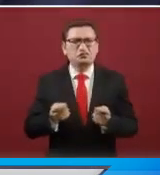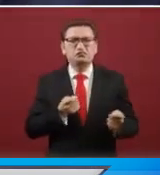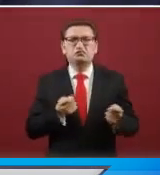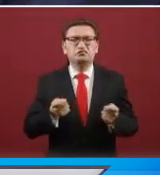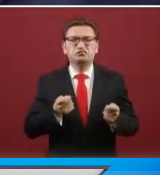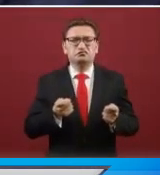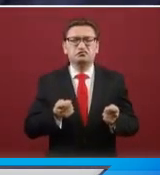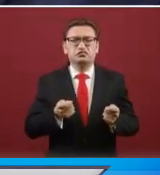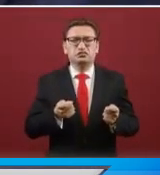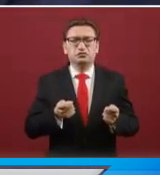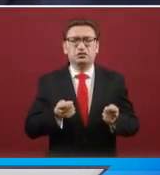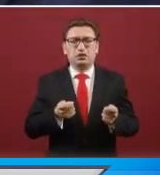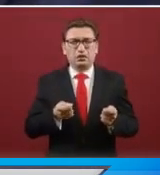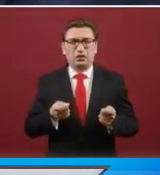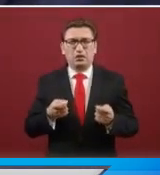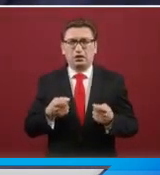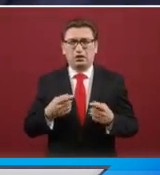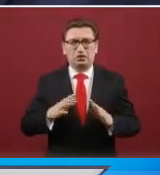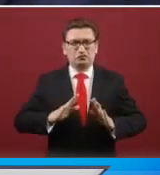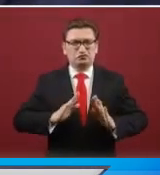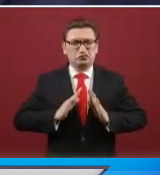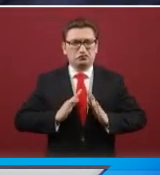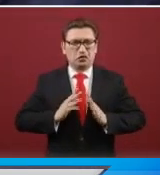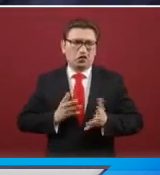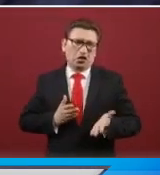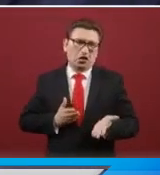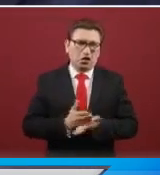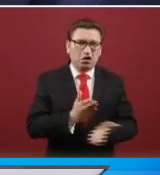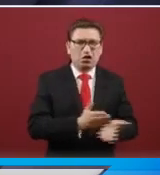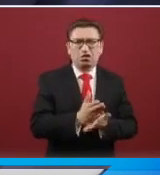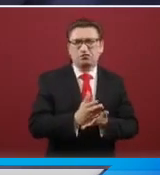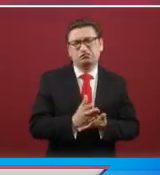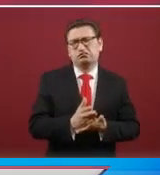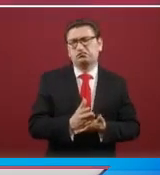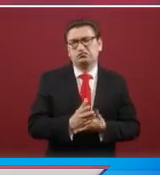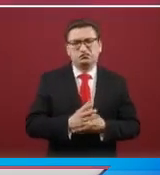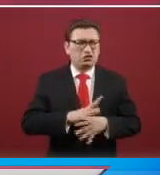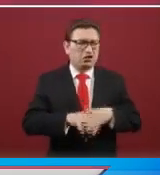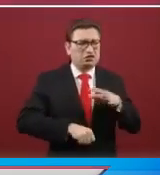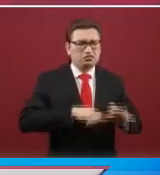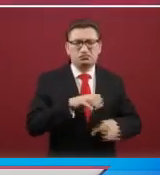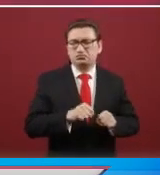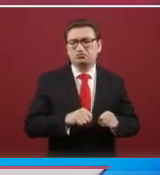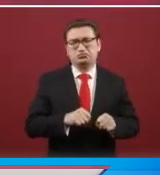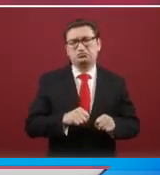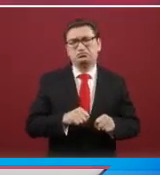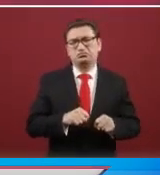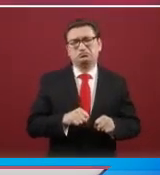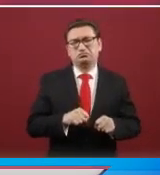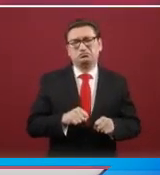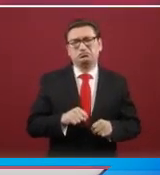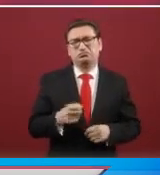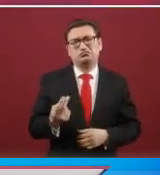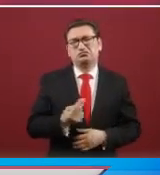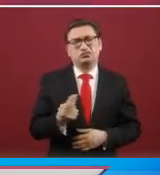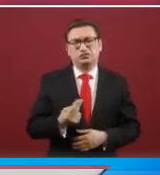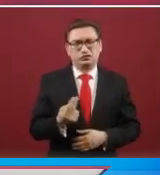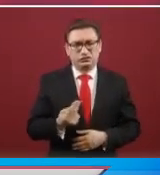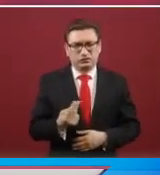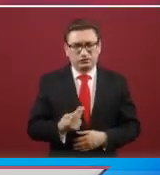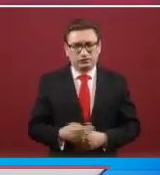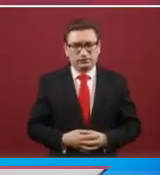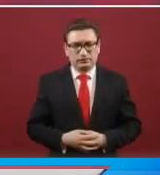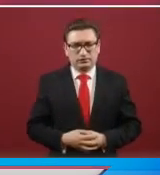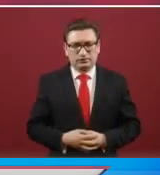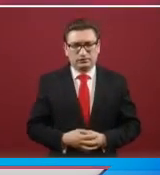necesidad de invasión. No existe ningún caso de disputa actualmente en el tema de la defensa del territorio nacional. Esto luego de